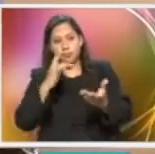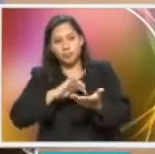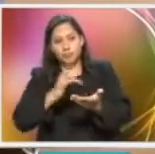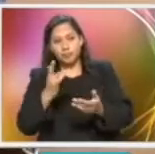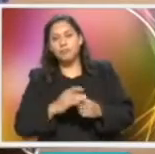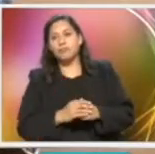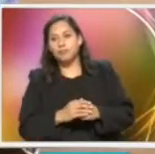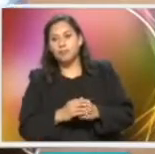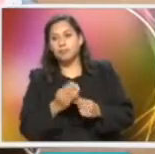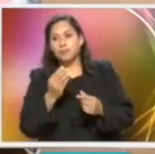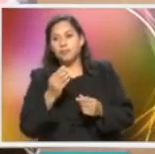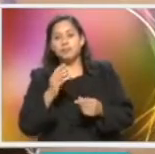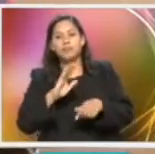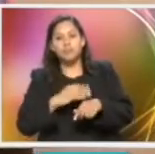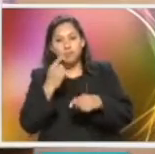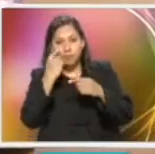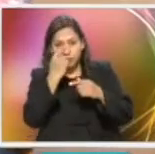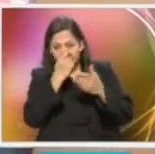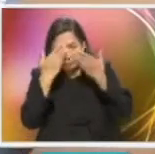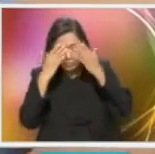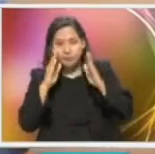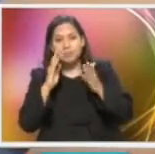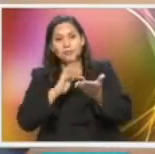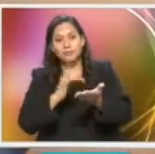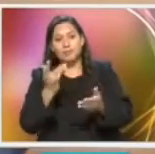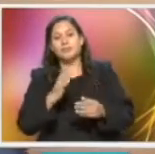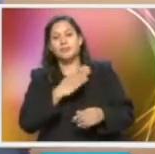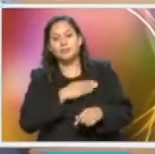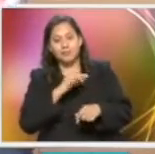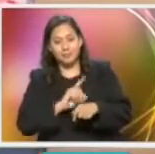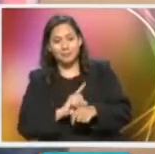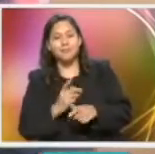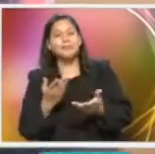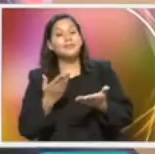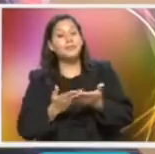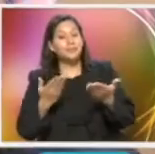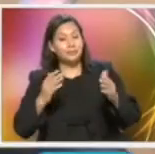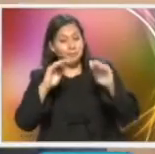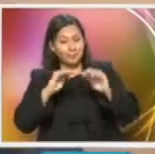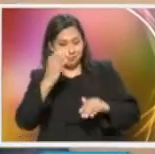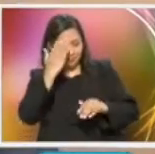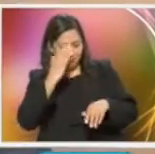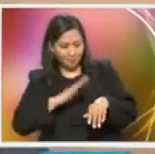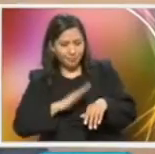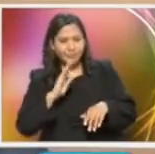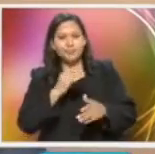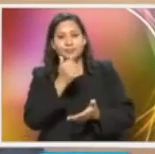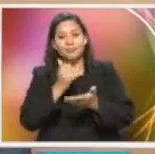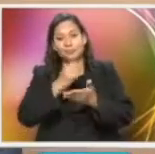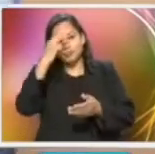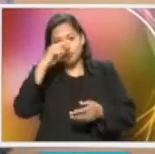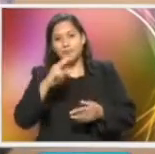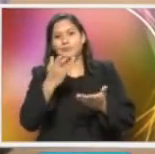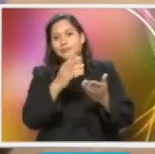gracias. Mucho amigo, gusto. Por abrirnos los ojos. Gracias, buen día. Igualmente. Y ahora vamos a conocer más de la Ciudad